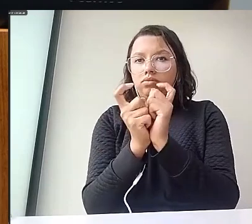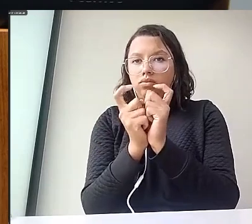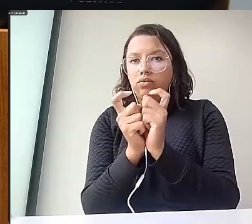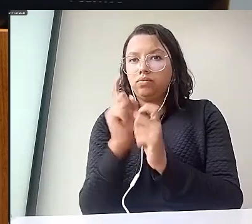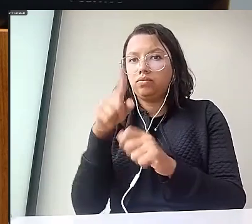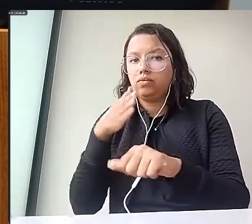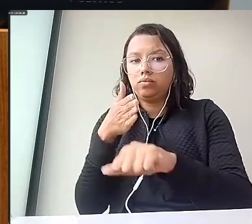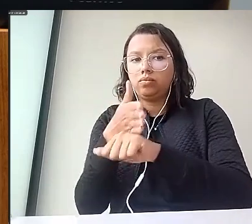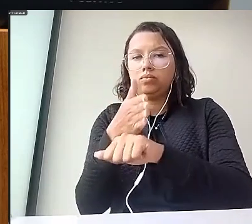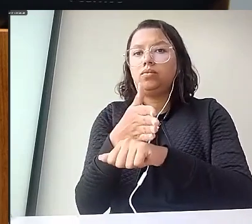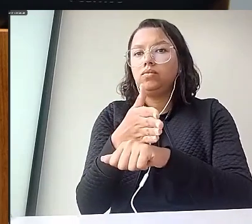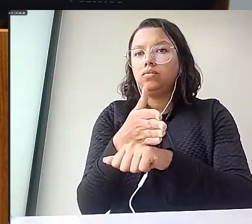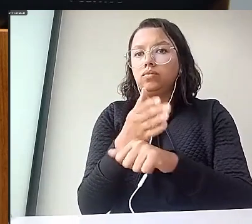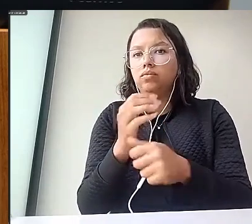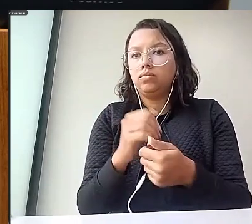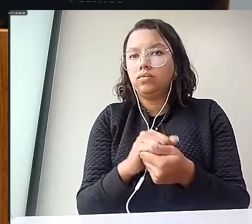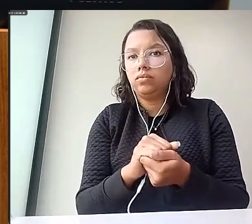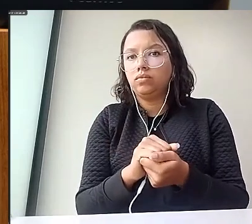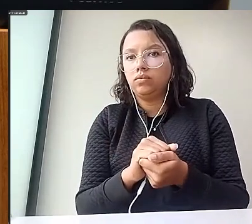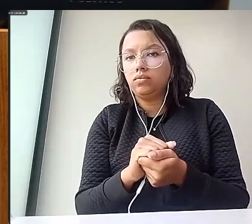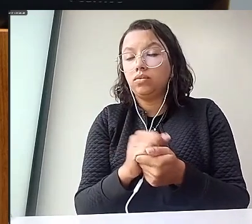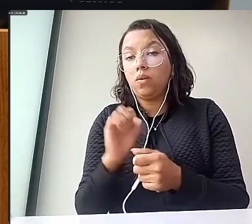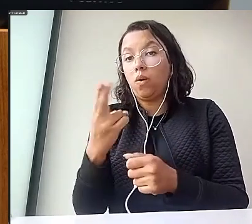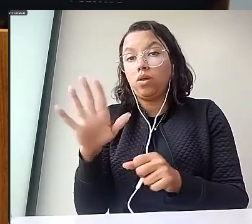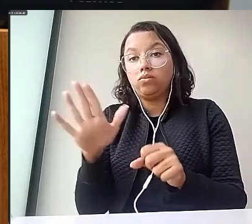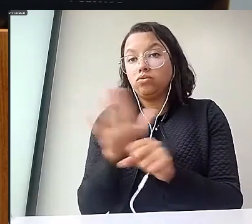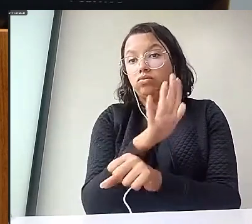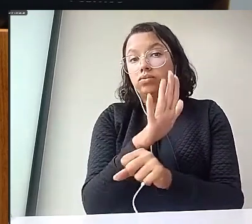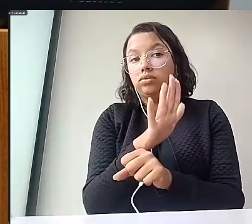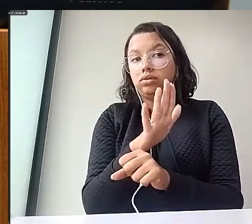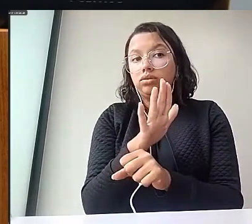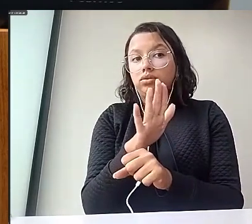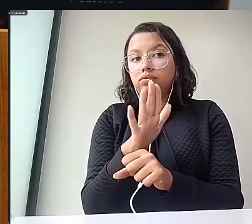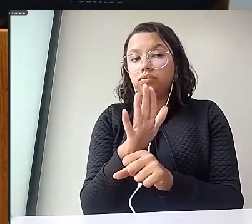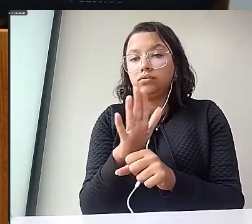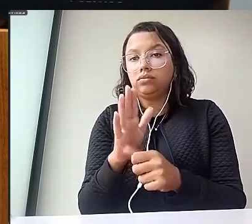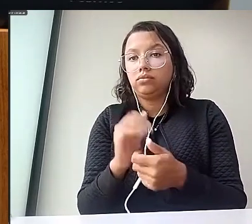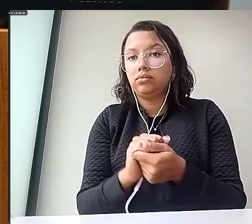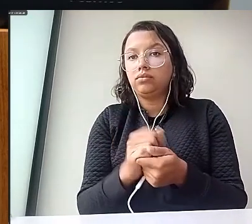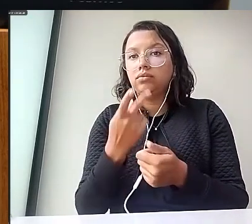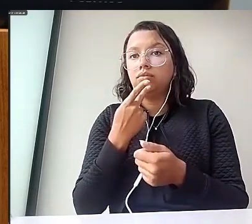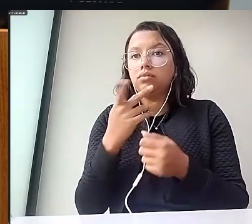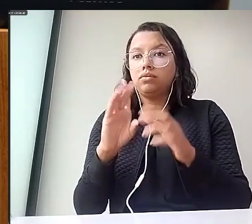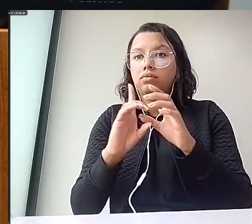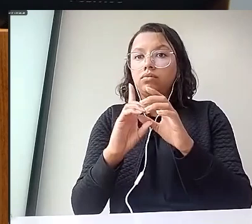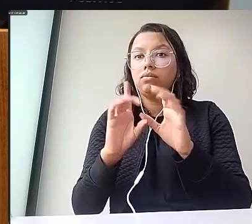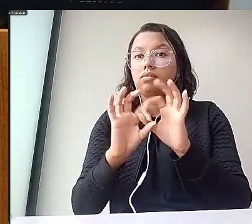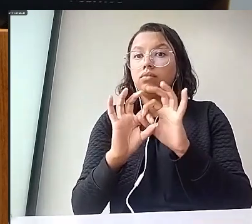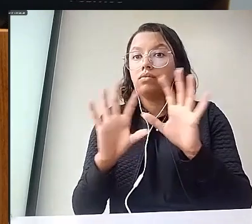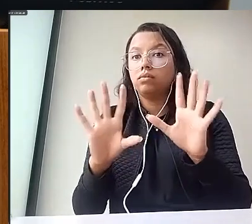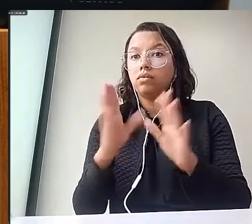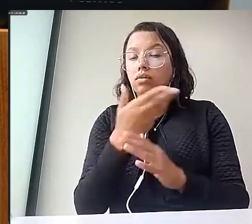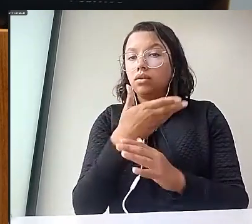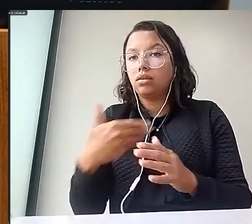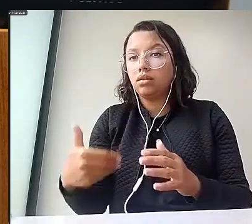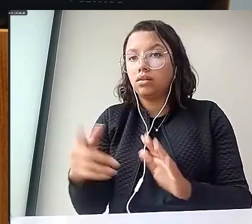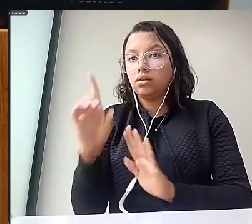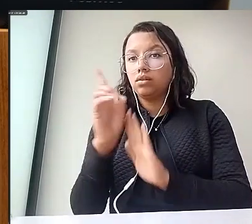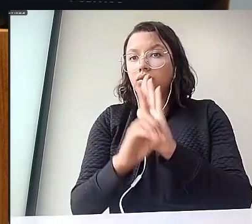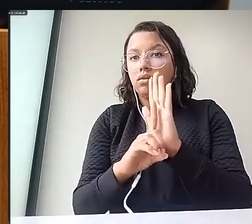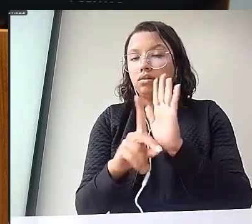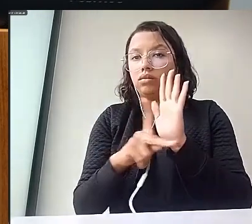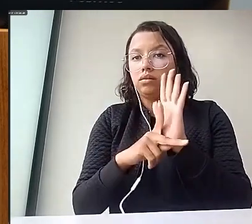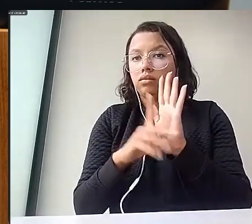ha intervenido suficientemente para reglamentar una libertad pública o un aspecto del derecho penal, del